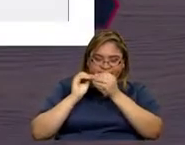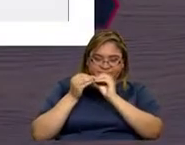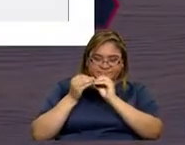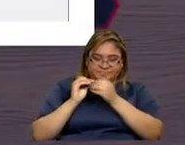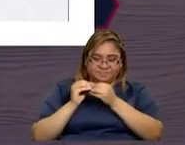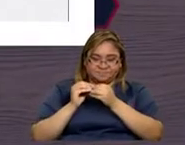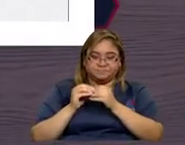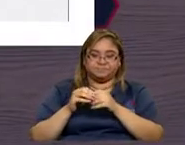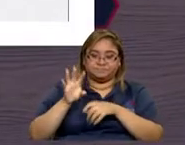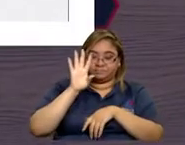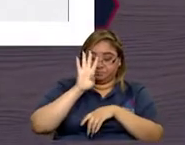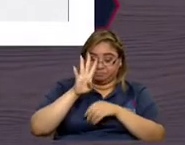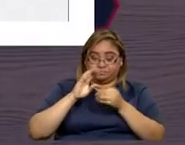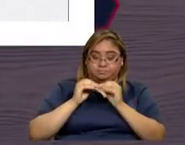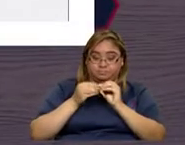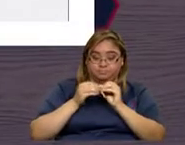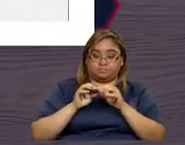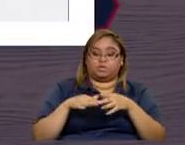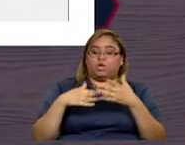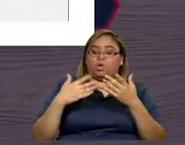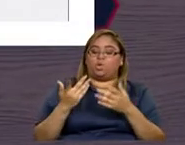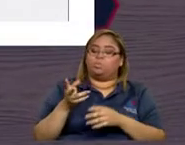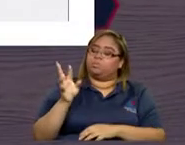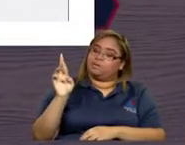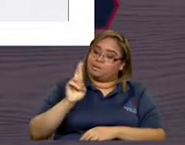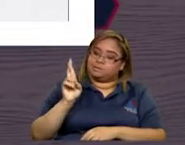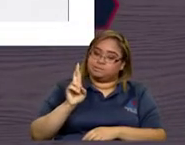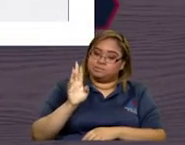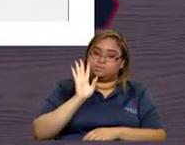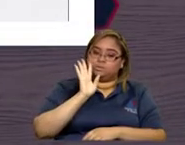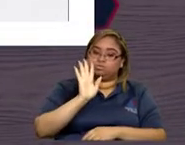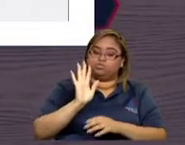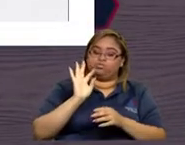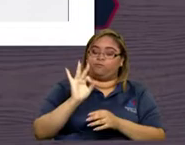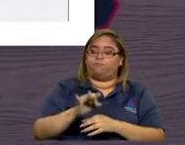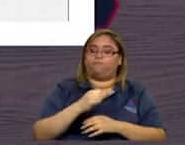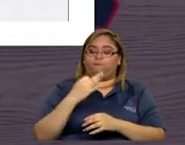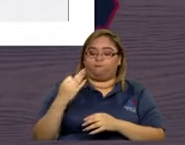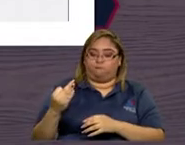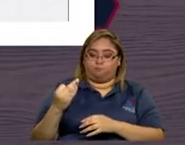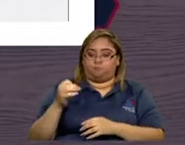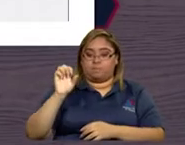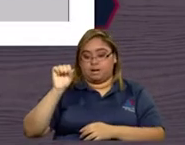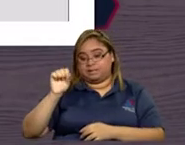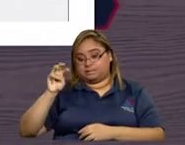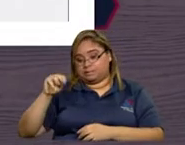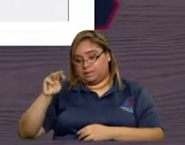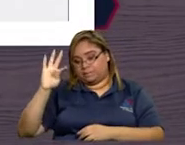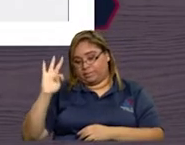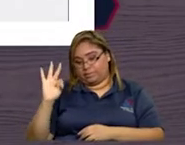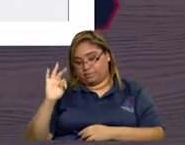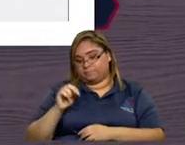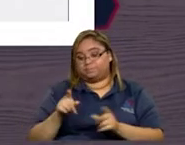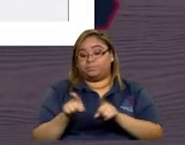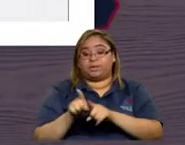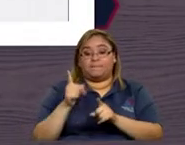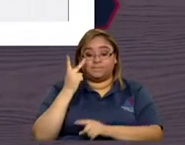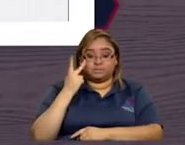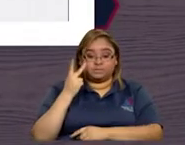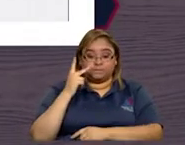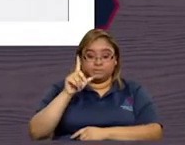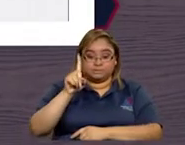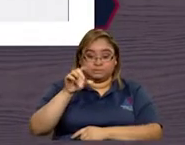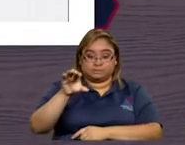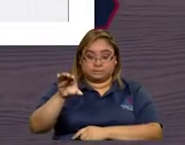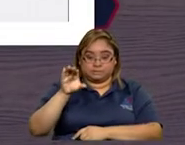presentar la resistencia en su parte externa, las de precisión, SMT. Aquí vemos 100, ¿okay? Que serían los 3